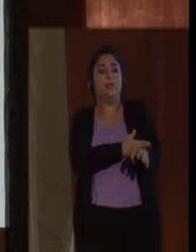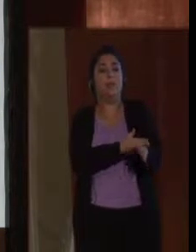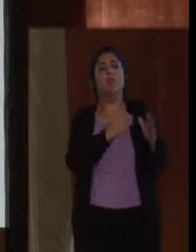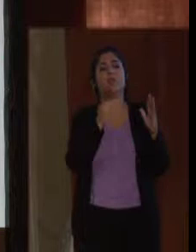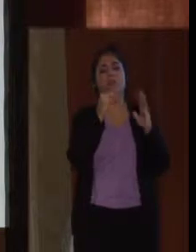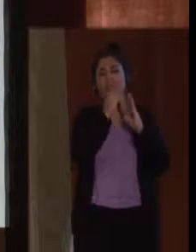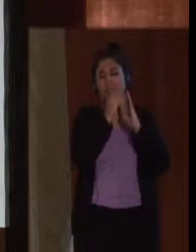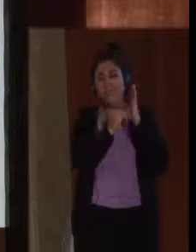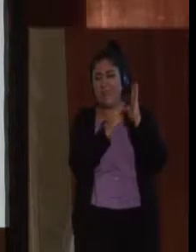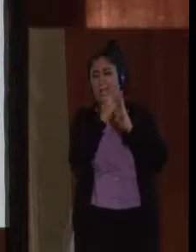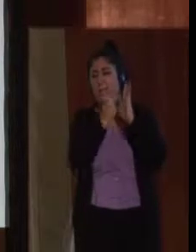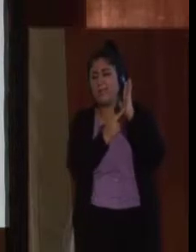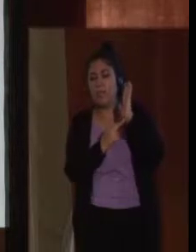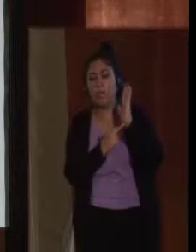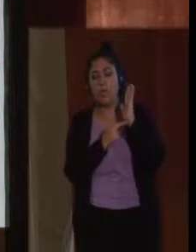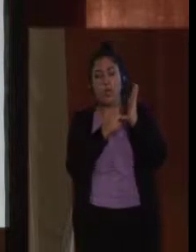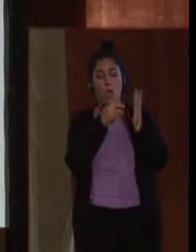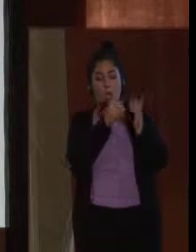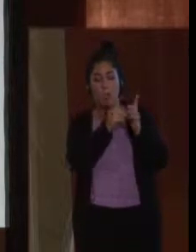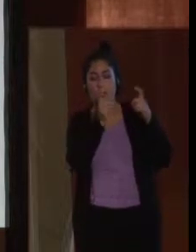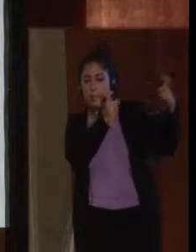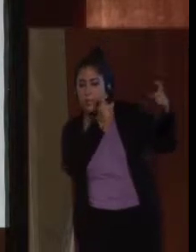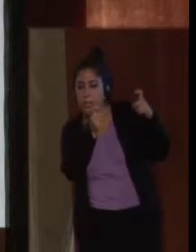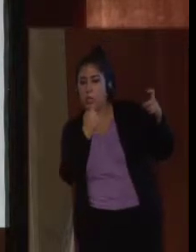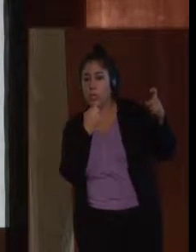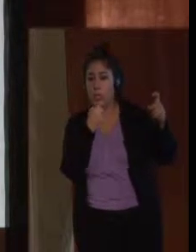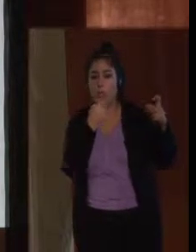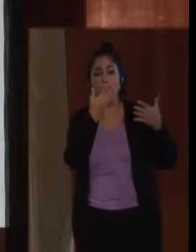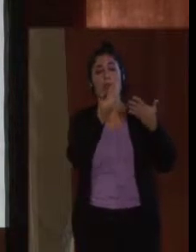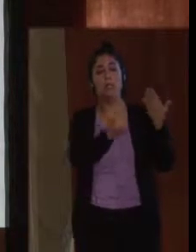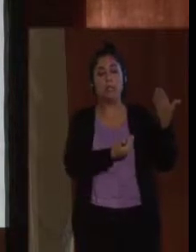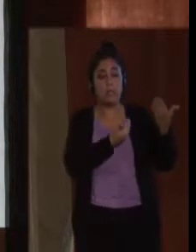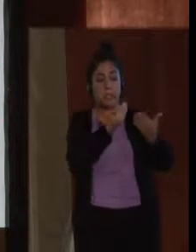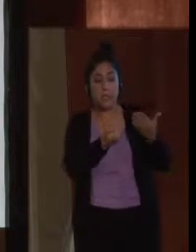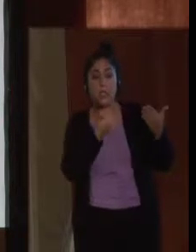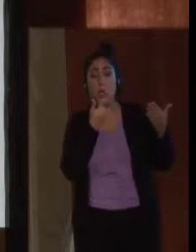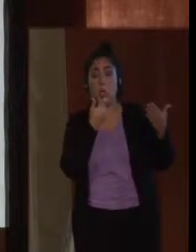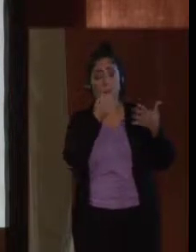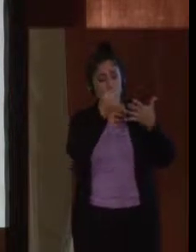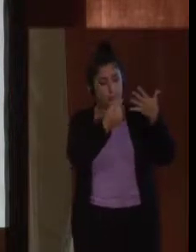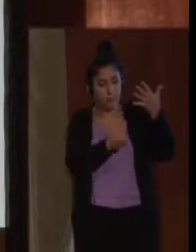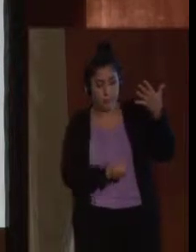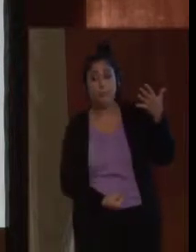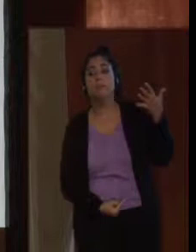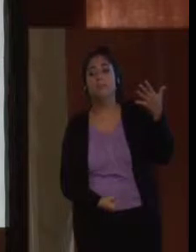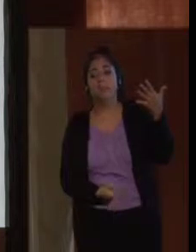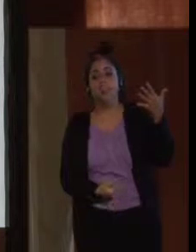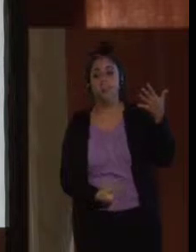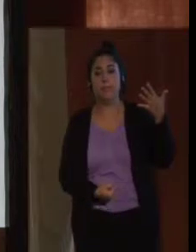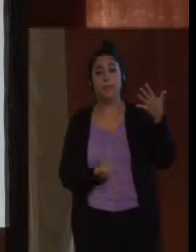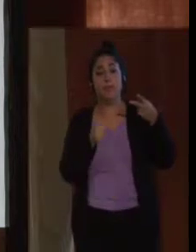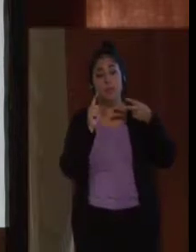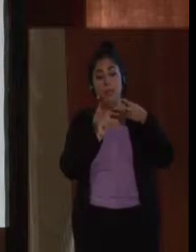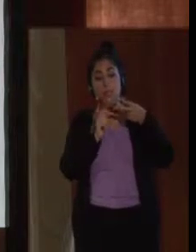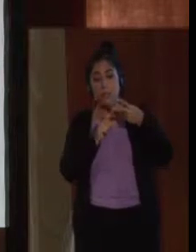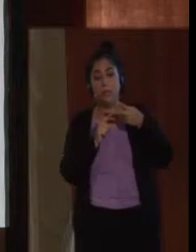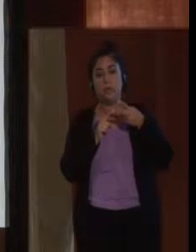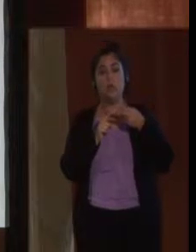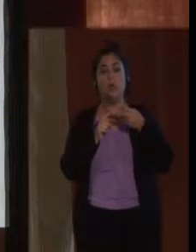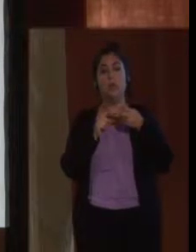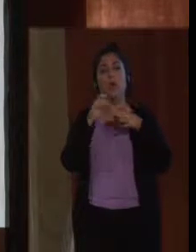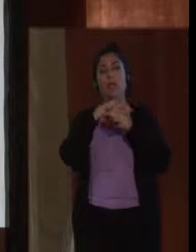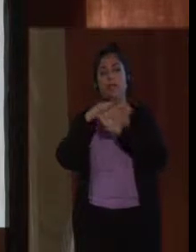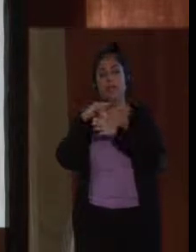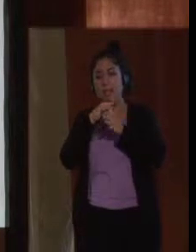reducción de riesgo de desastre y adaptación al cambio climático del PIB, y en la gestión correctiva, el análisis de riesgo en